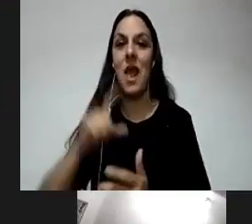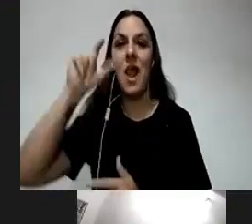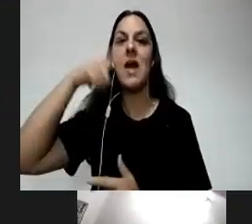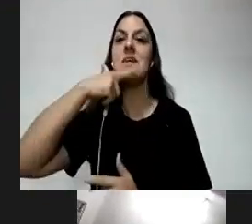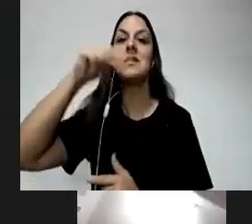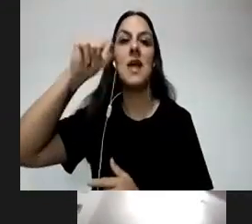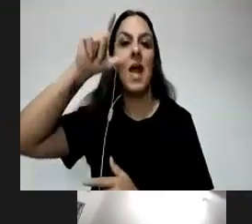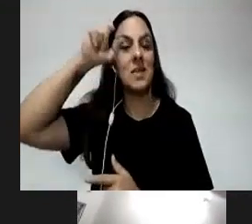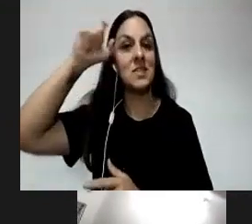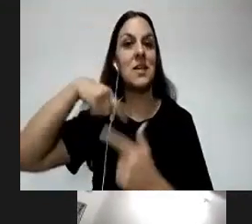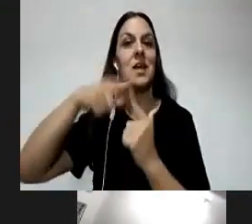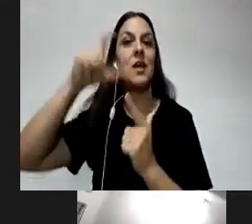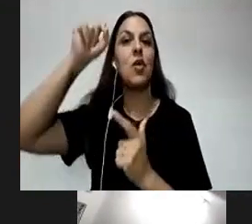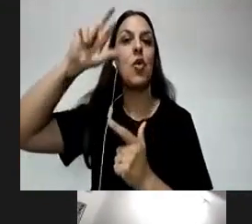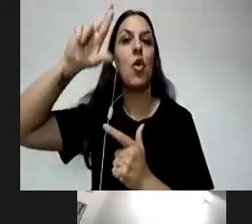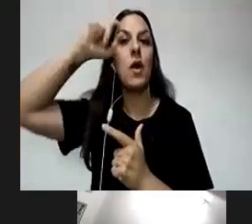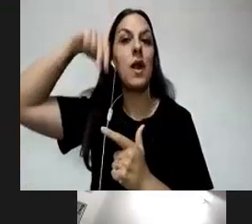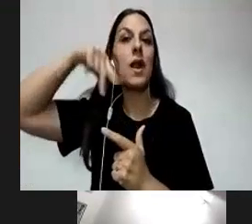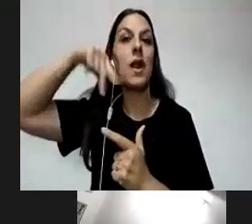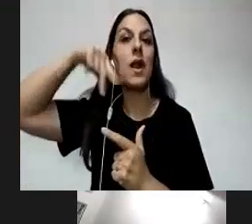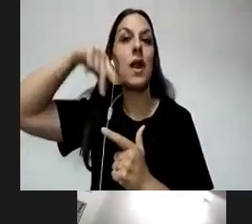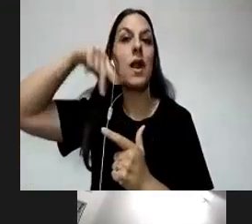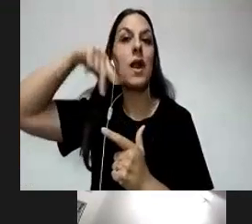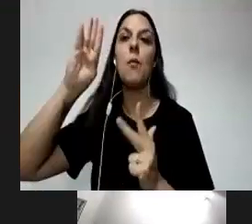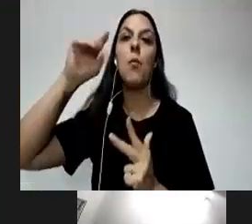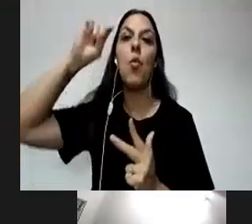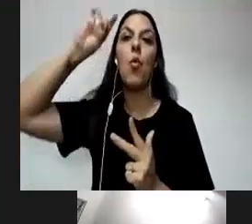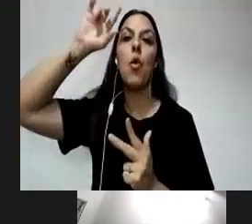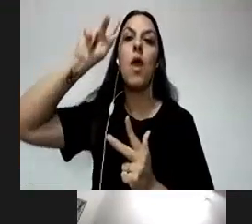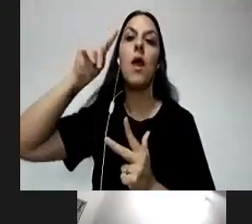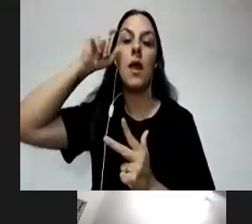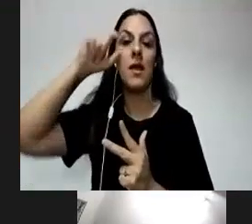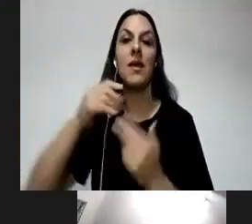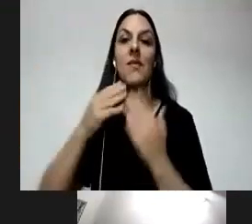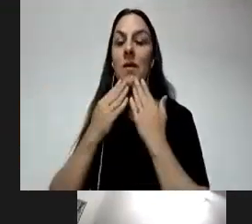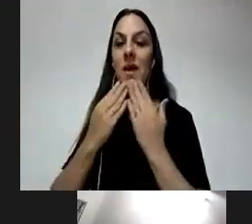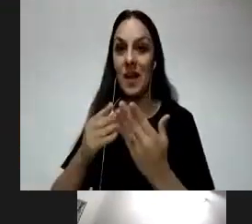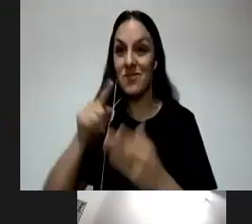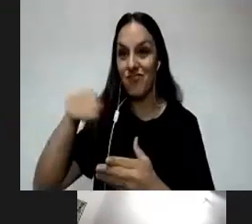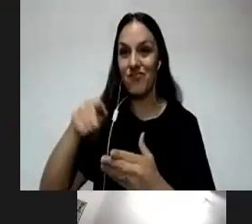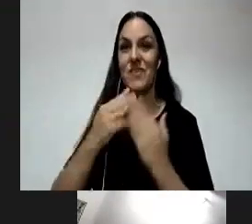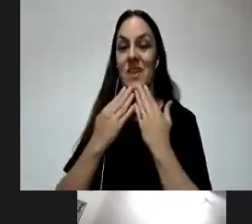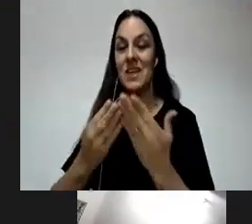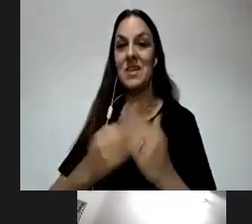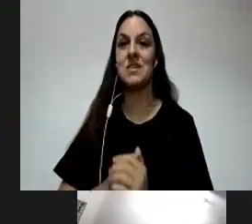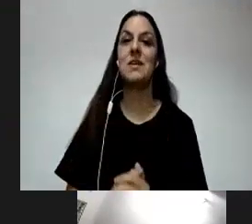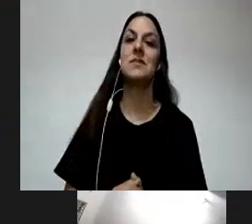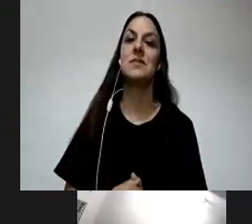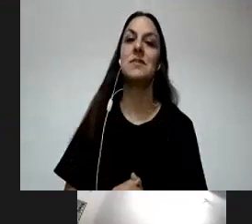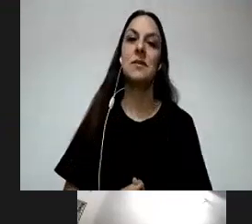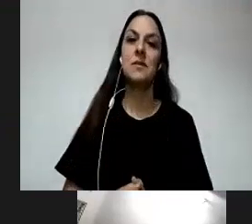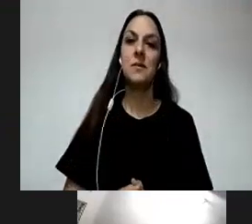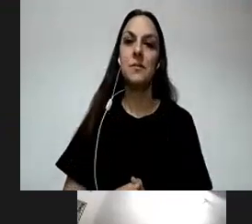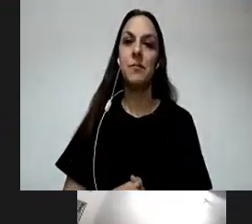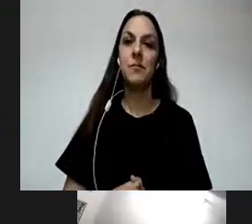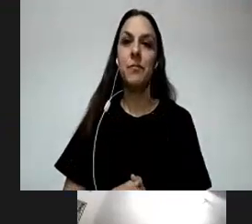el doctor Burke por la presencia, por su palabra. Muchas gracias personalmente también, se los agradezco. Bueno, y ahora